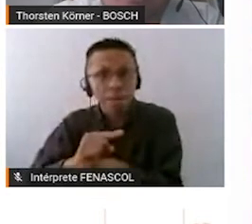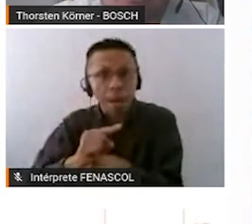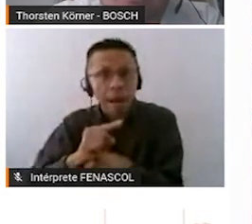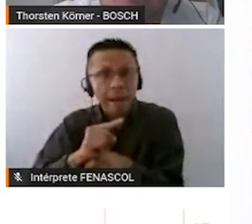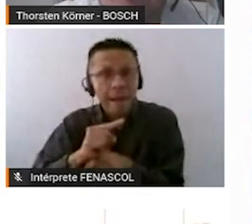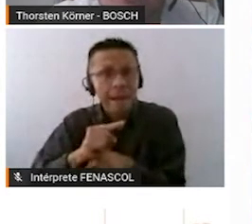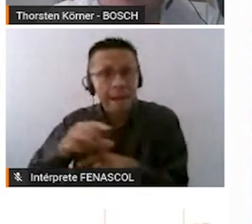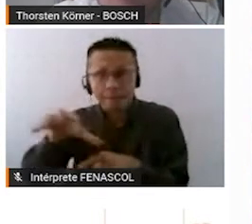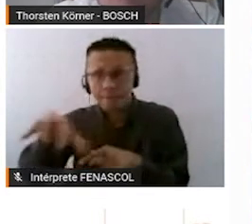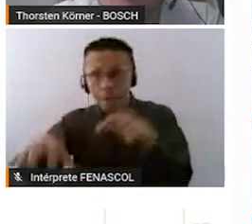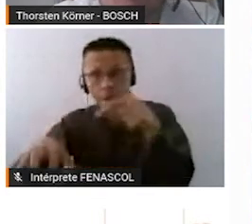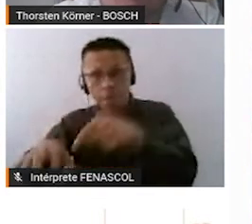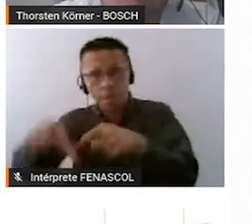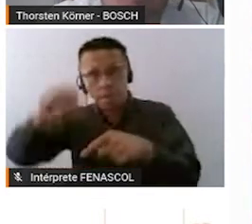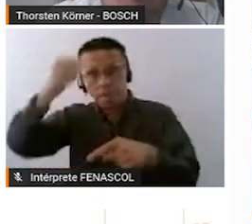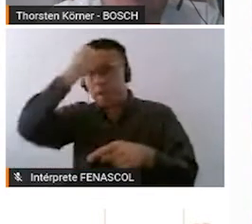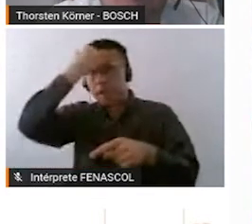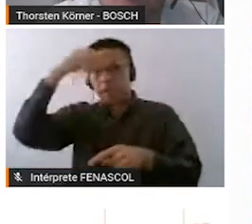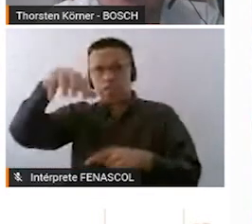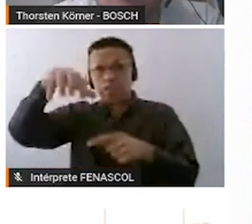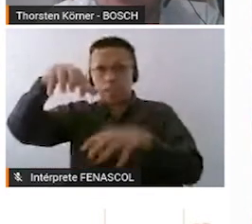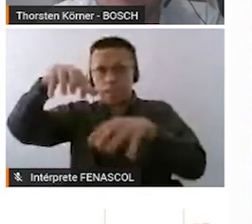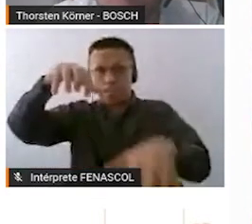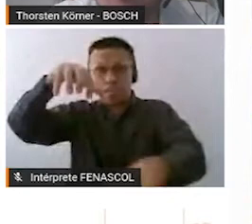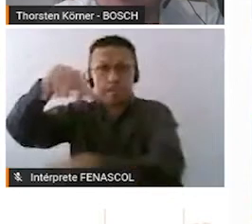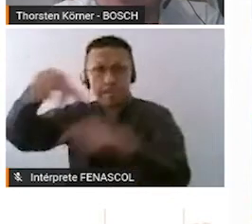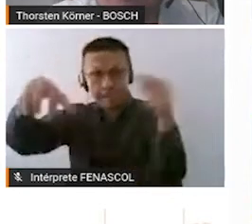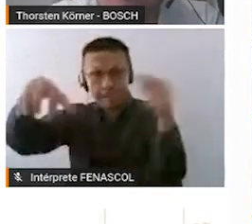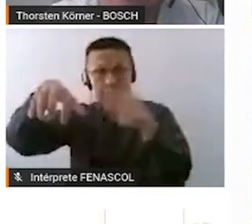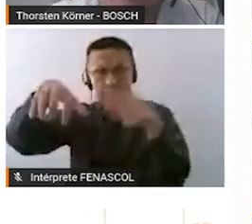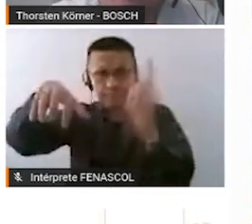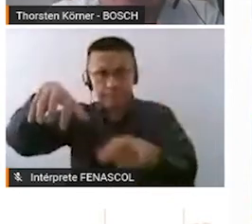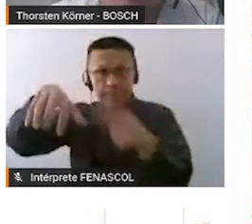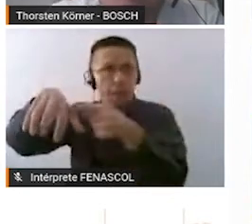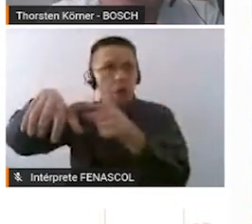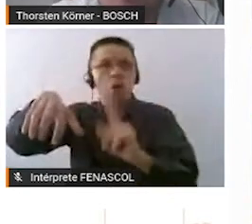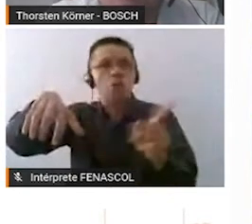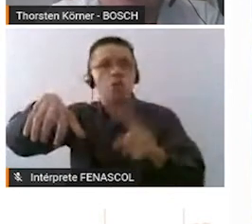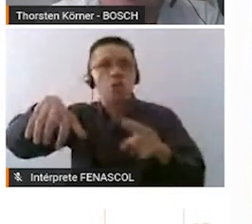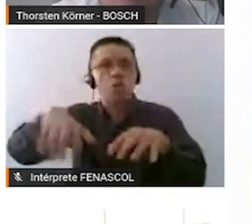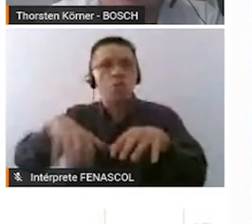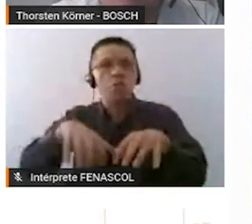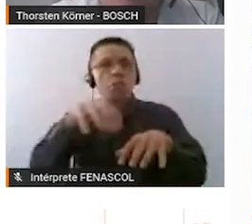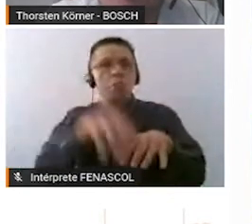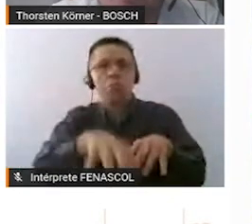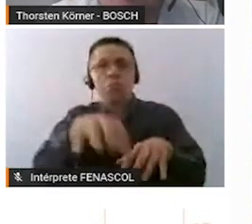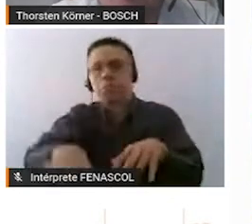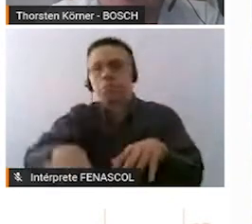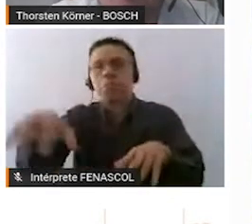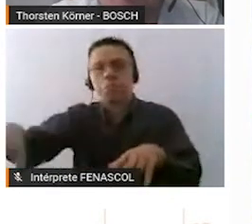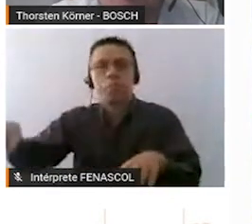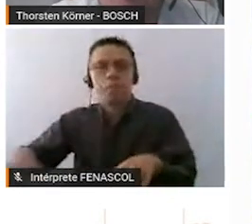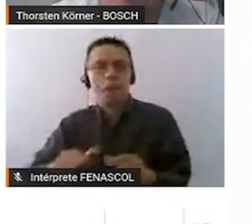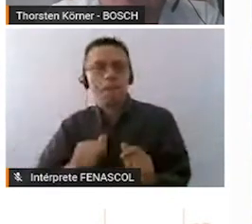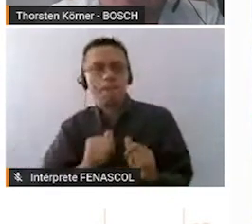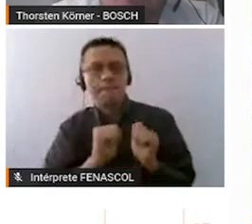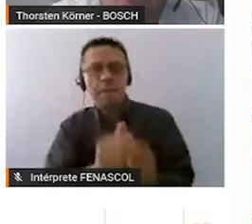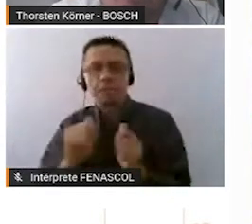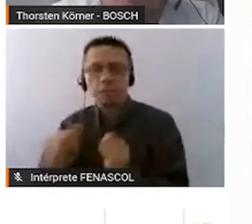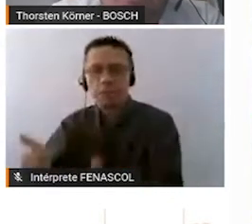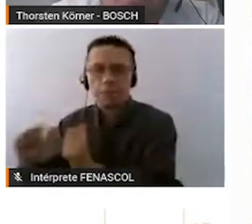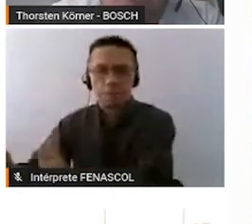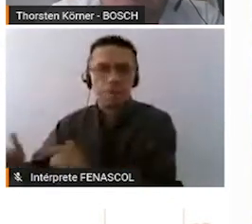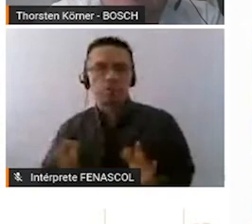cada máquina dentro del proceso, que lo vemos ahí en la parte inferior, tiene una inteligencia propia.